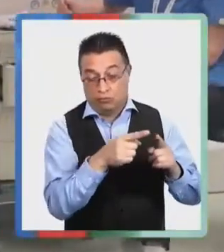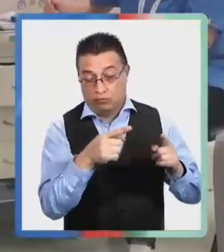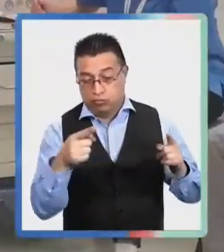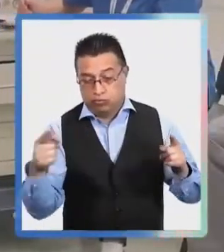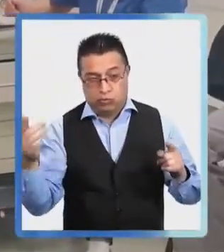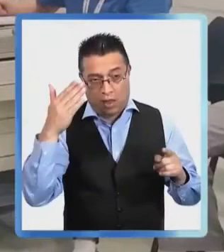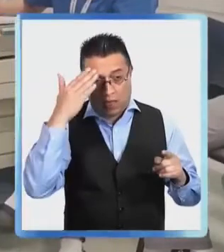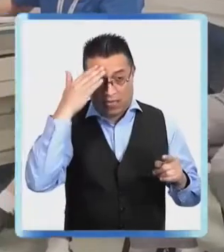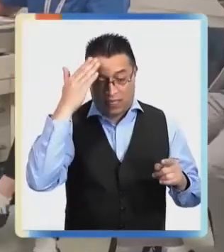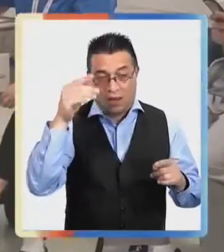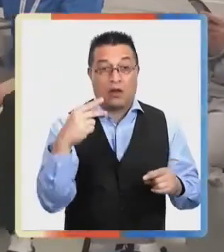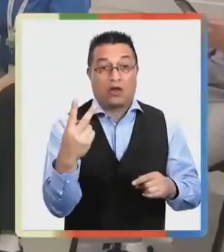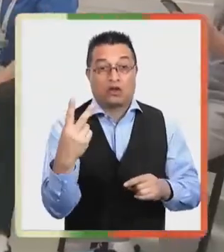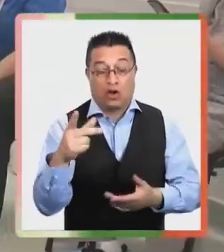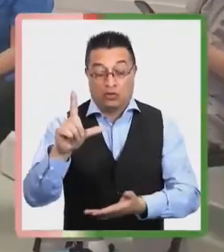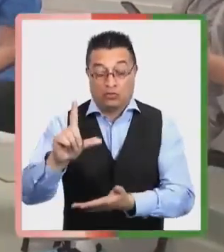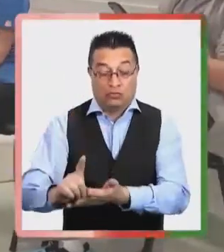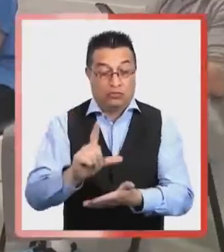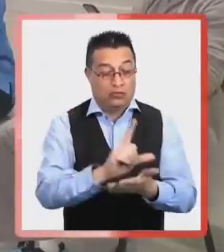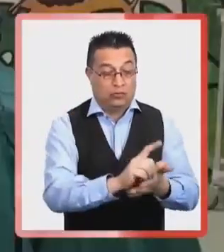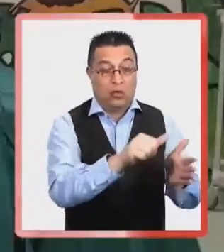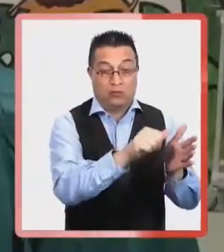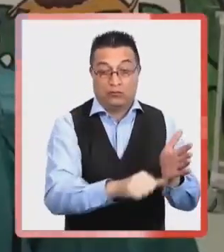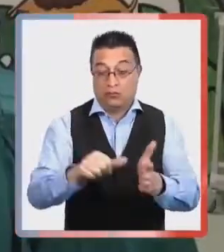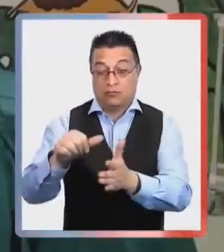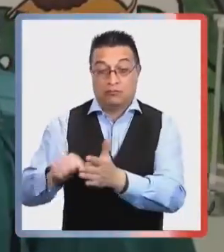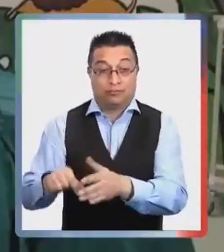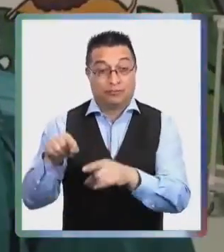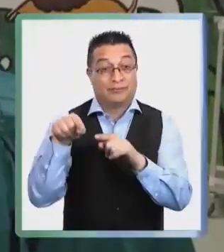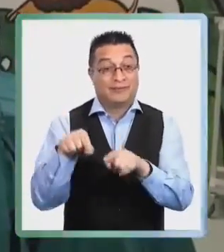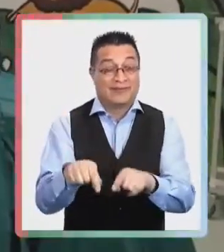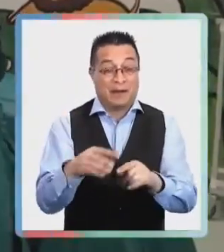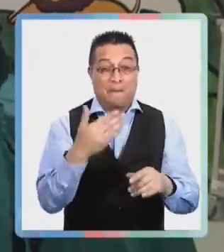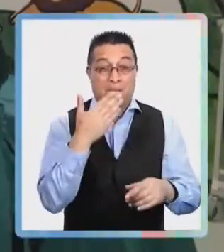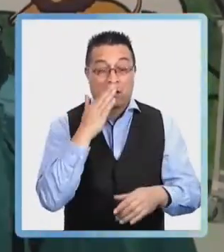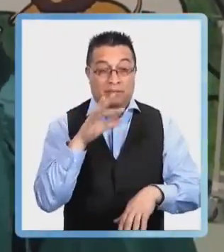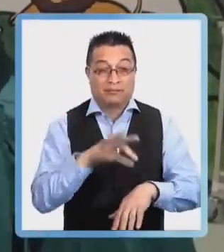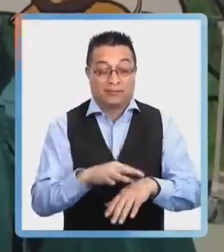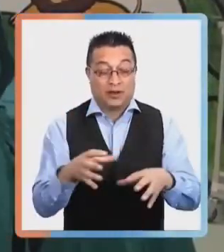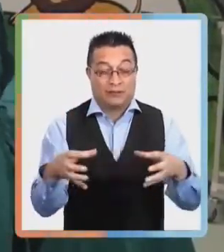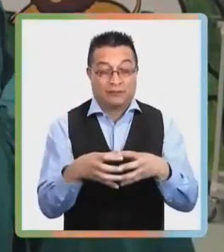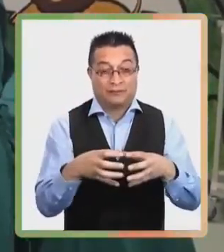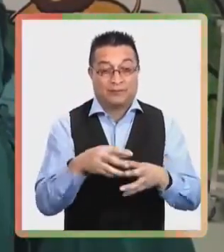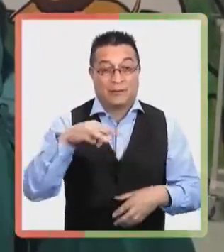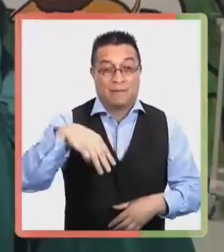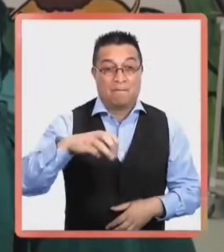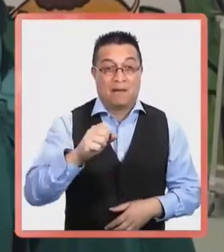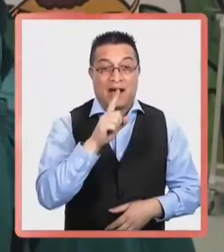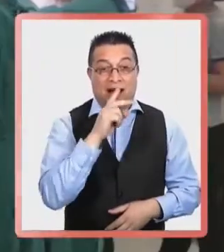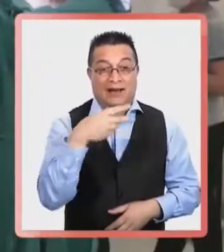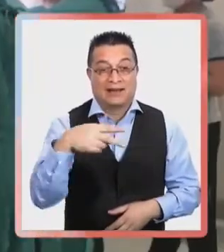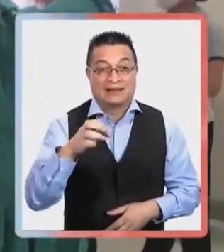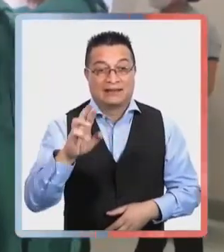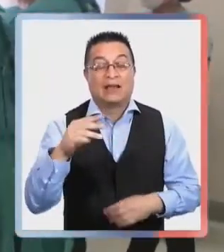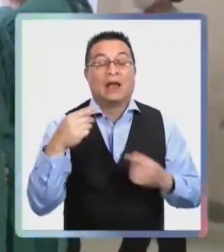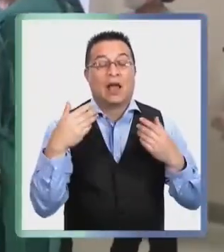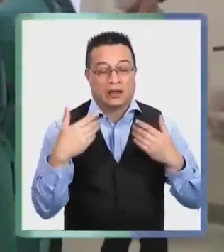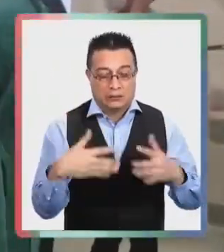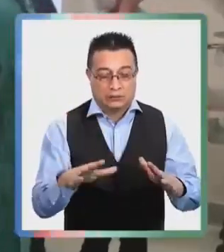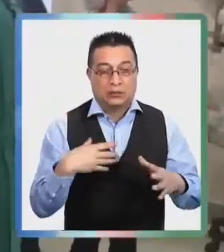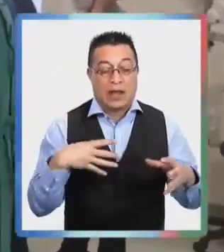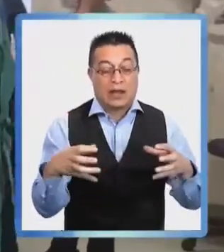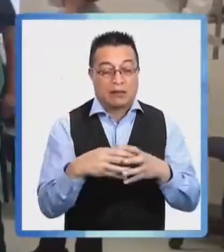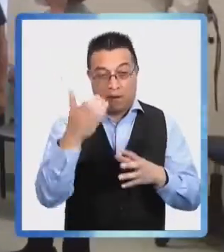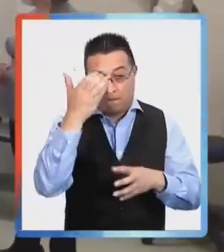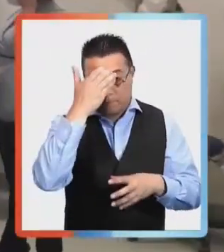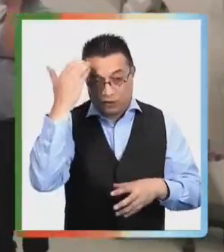Durante una extensa jornada y con 2 pabellones simultáneos, los médicos especialistas de la Corporación Mater se unieron a un